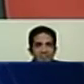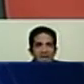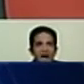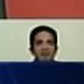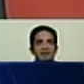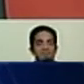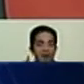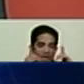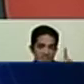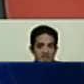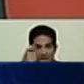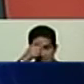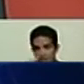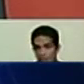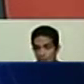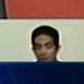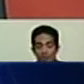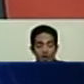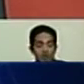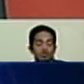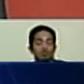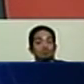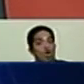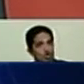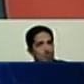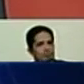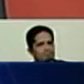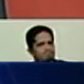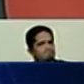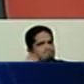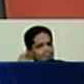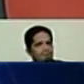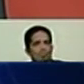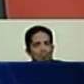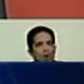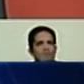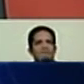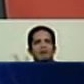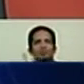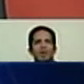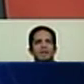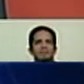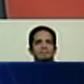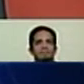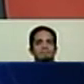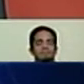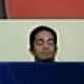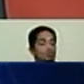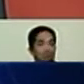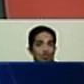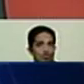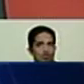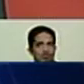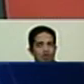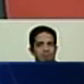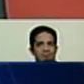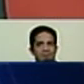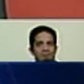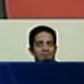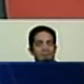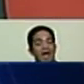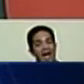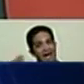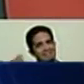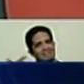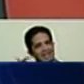nuestro pueblo y por la soberanía nacional de Venezuela, que no se negocia. Con Chávez